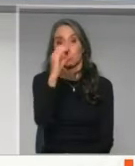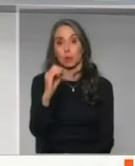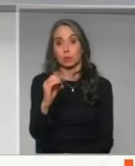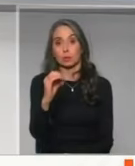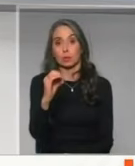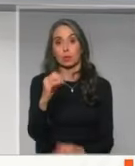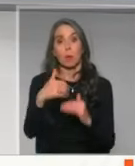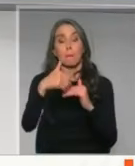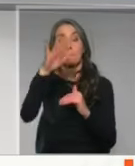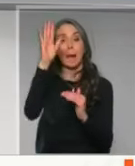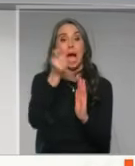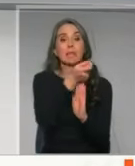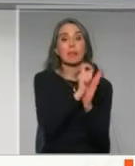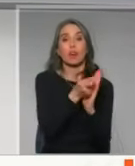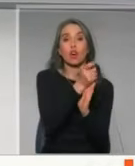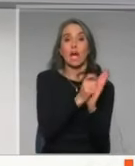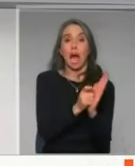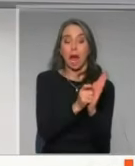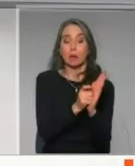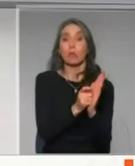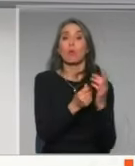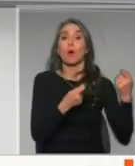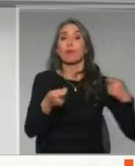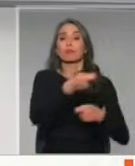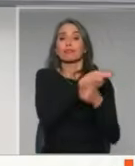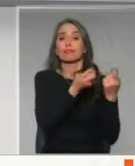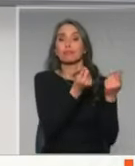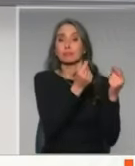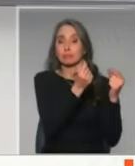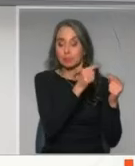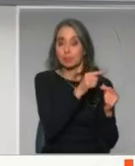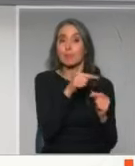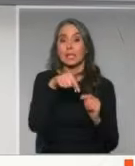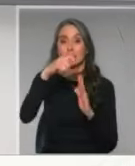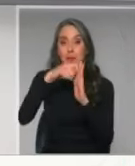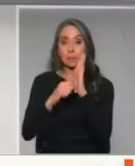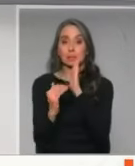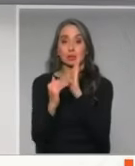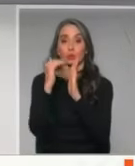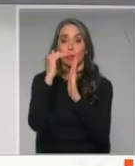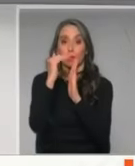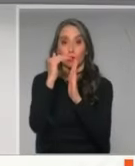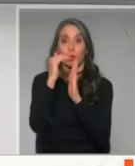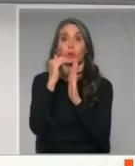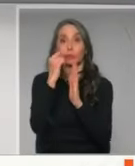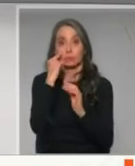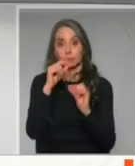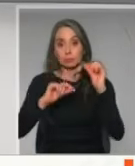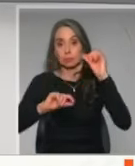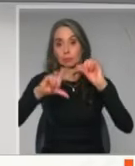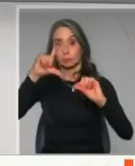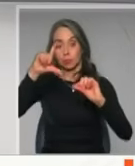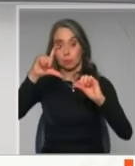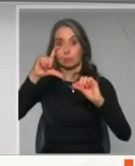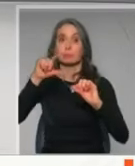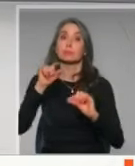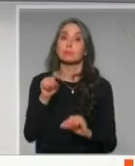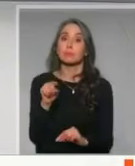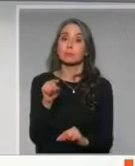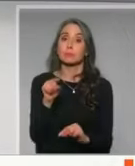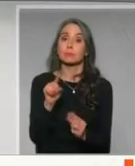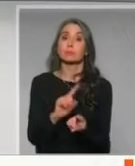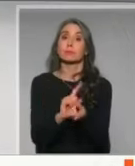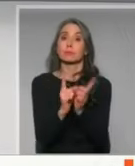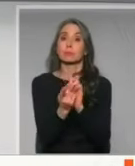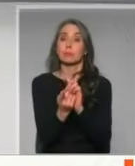por sobre las expectativas del mercado. El crecimiento de dicho mes anotó este fuerte avance que observamos en pantalla. Esa cifra entonces se convirtió